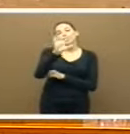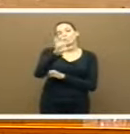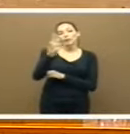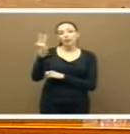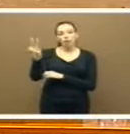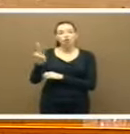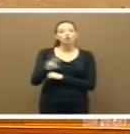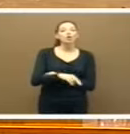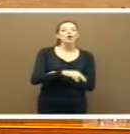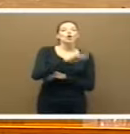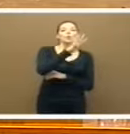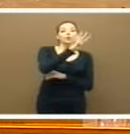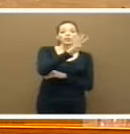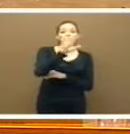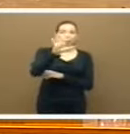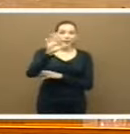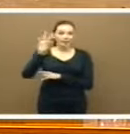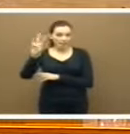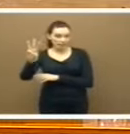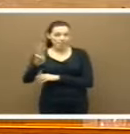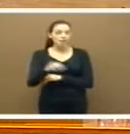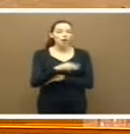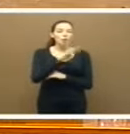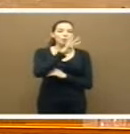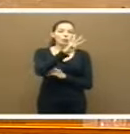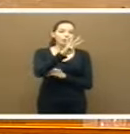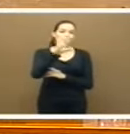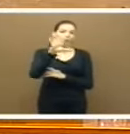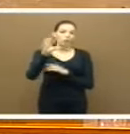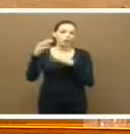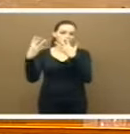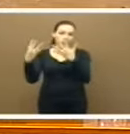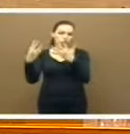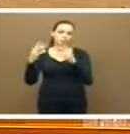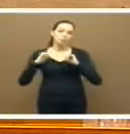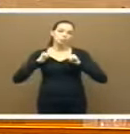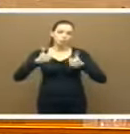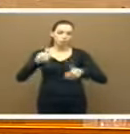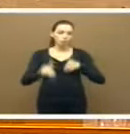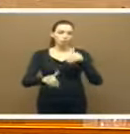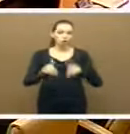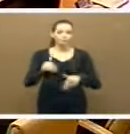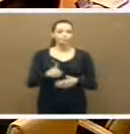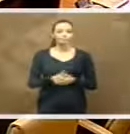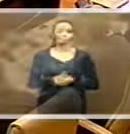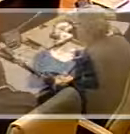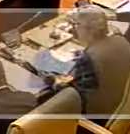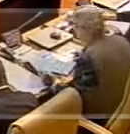la 453 y la 458. Entramos en votación.